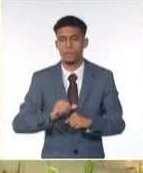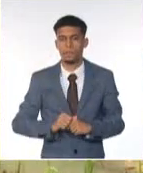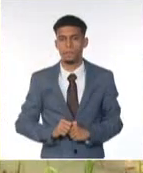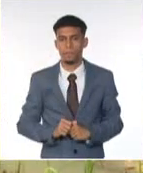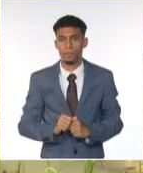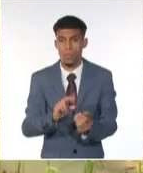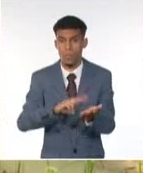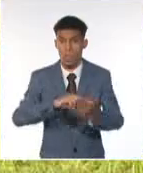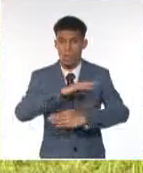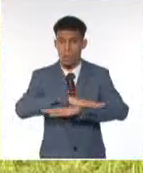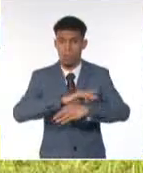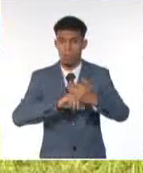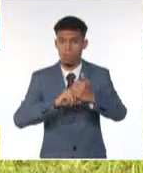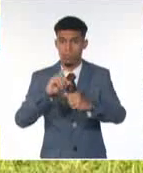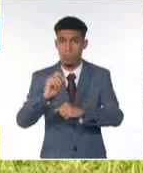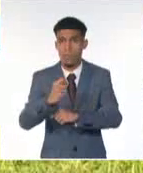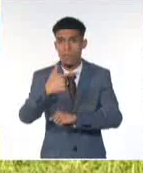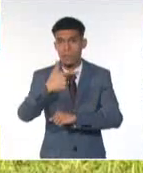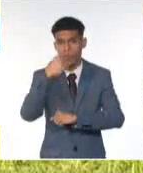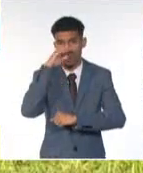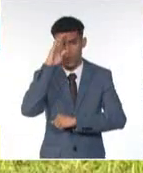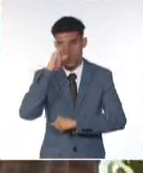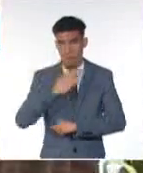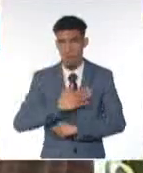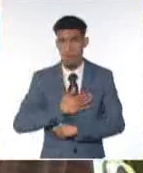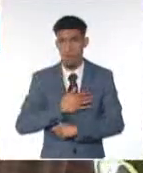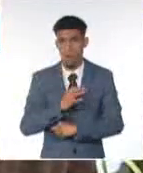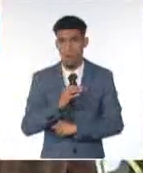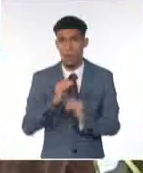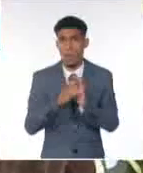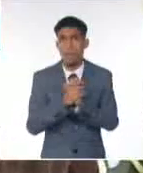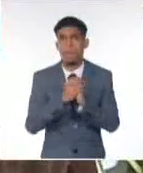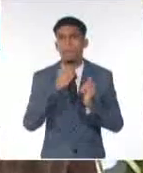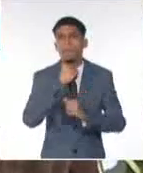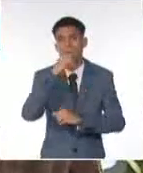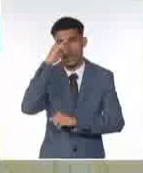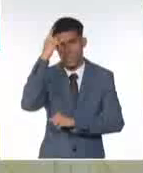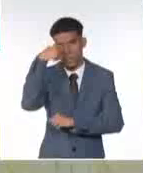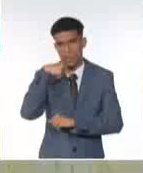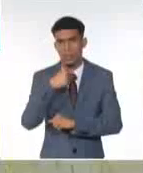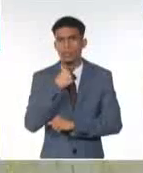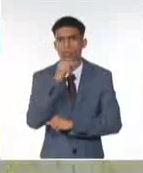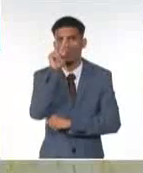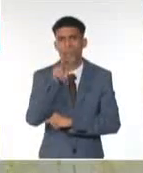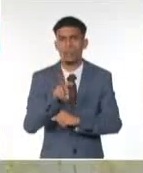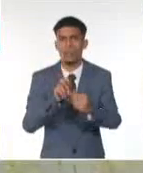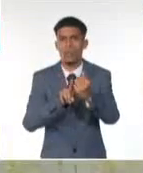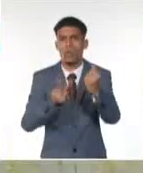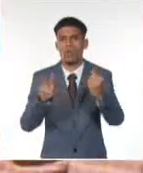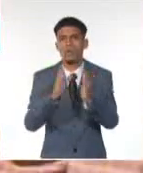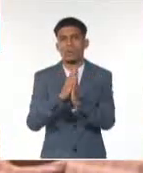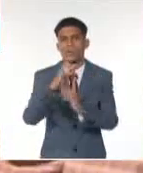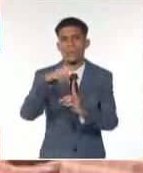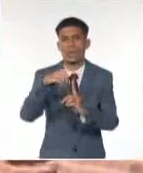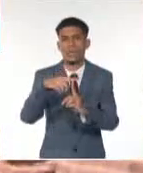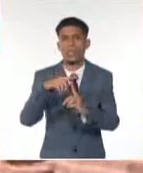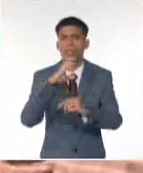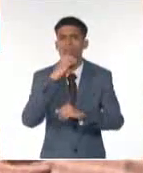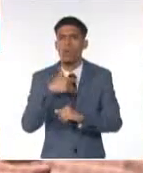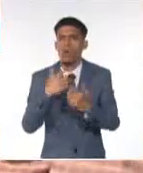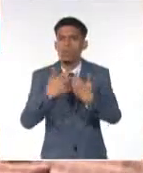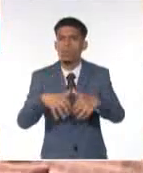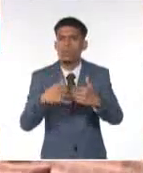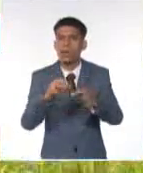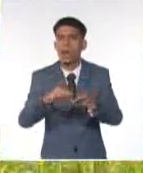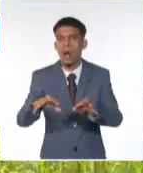El miembro del Buró Político y vicepresidente de Cuba, Salvador Valdés Mesa, evaluó en la provincia de Matanzas la marcha de la producción